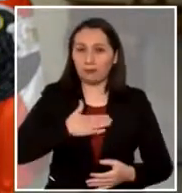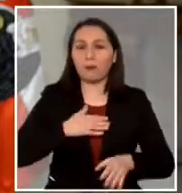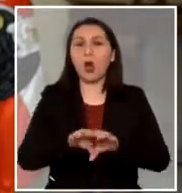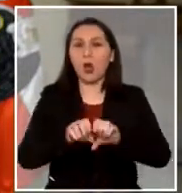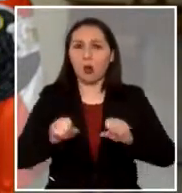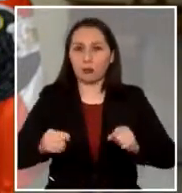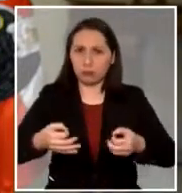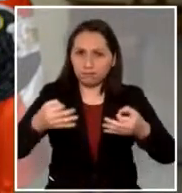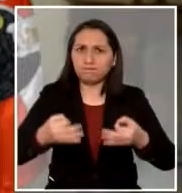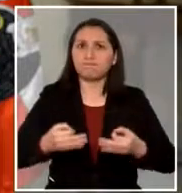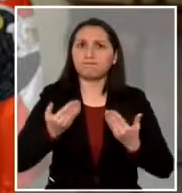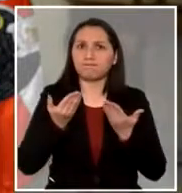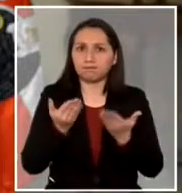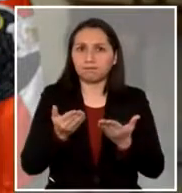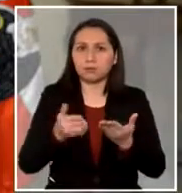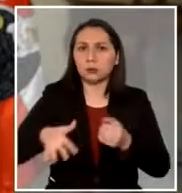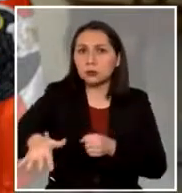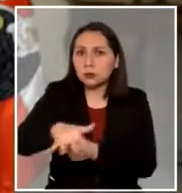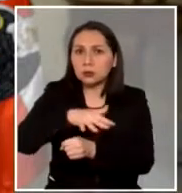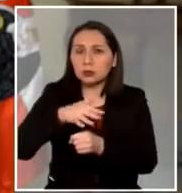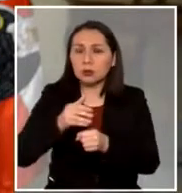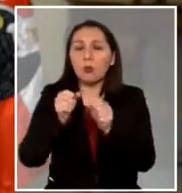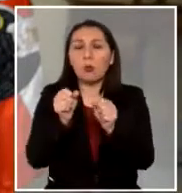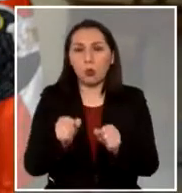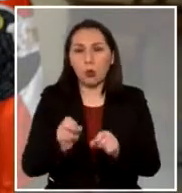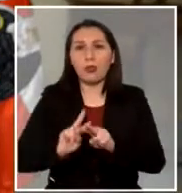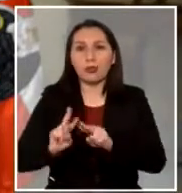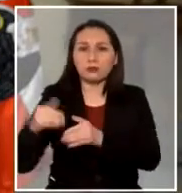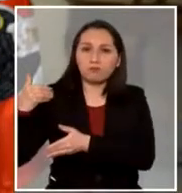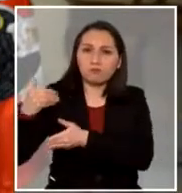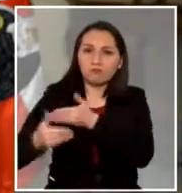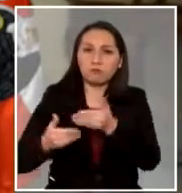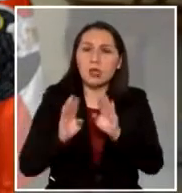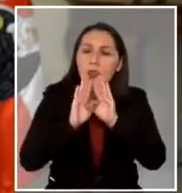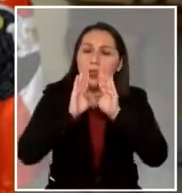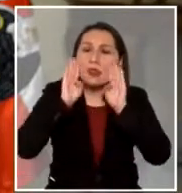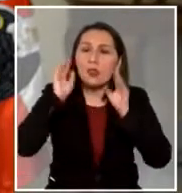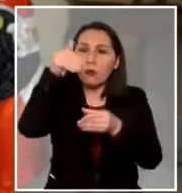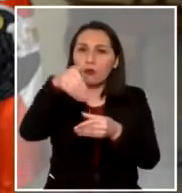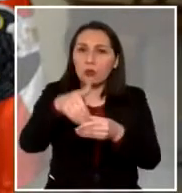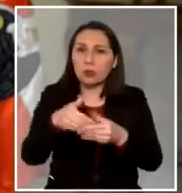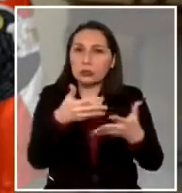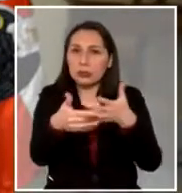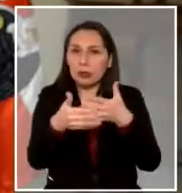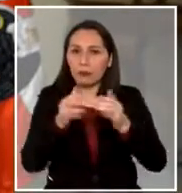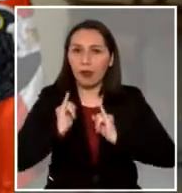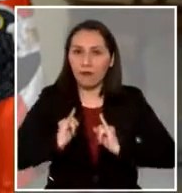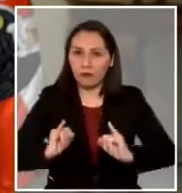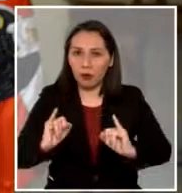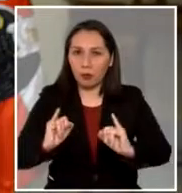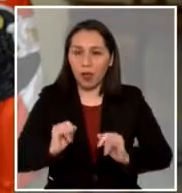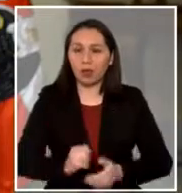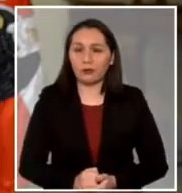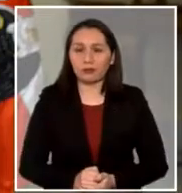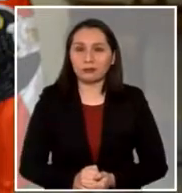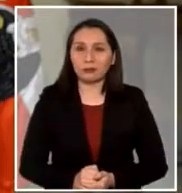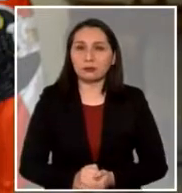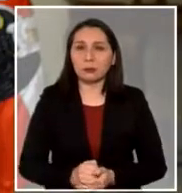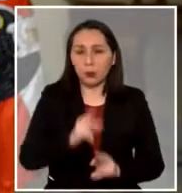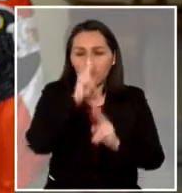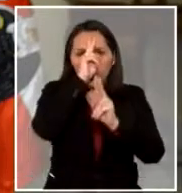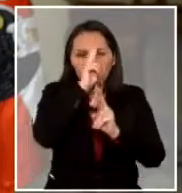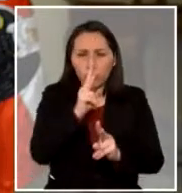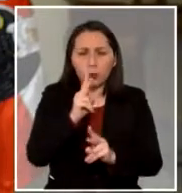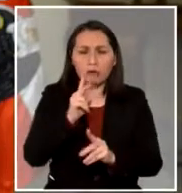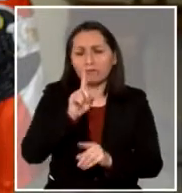compromiso por garantizar las condiciones que hagan posible un proceso electoral limpio transparente e informado honrando